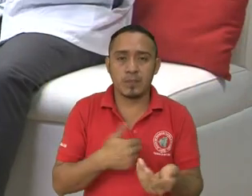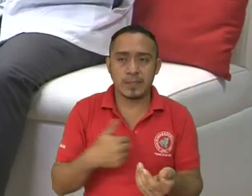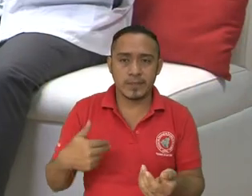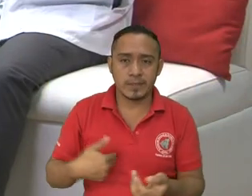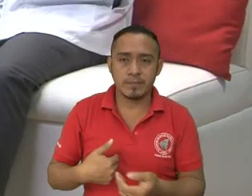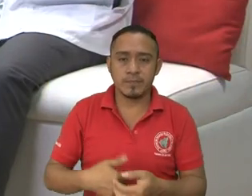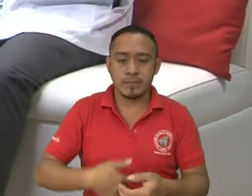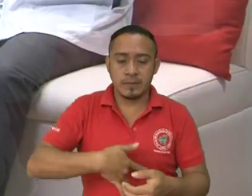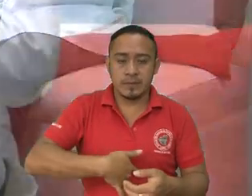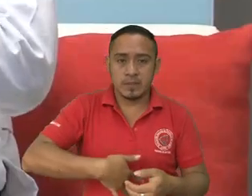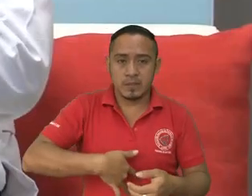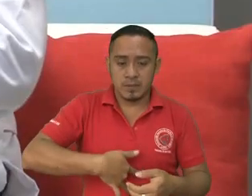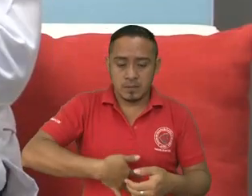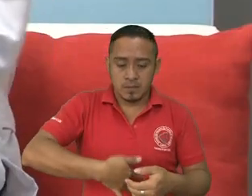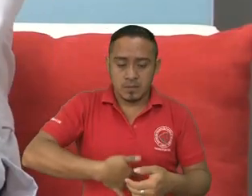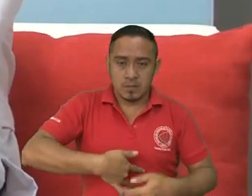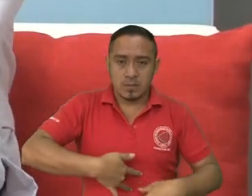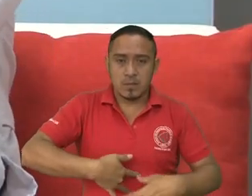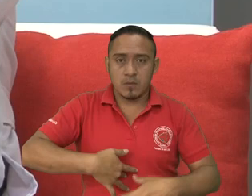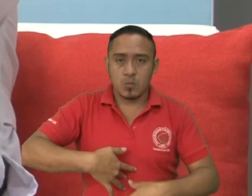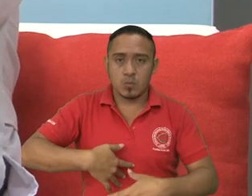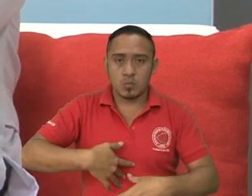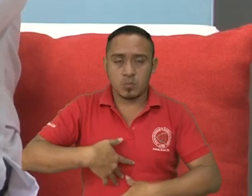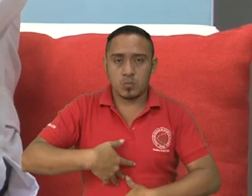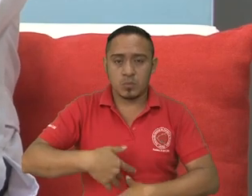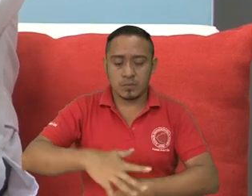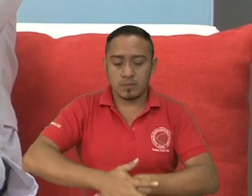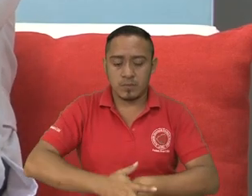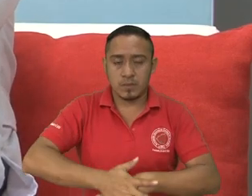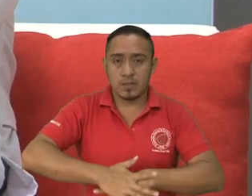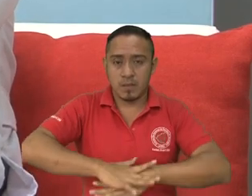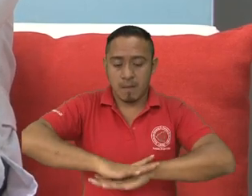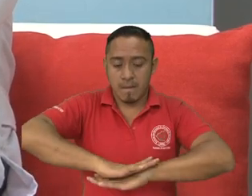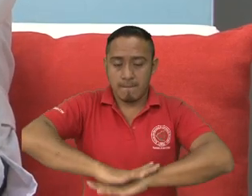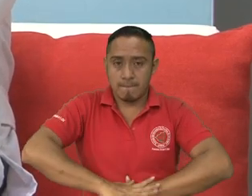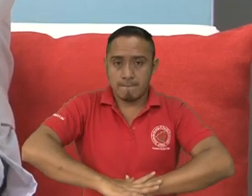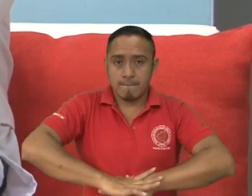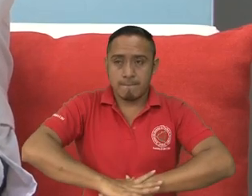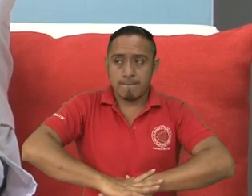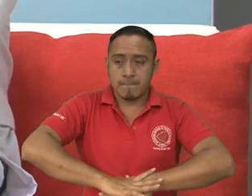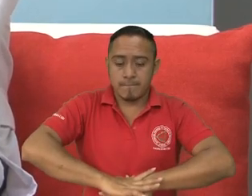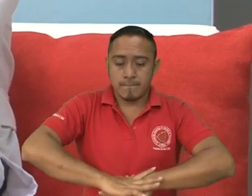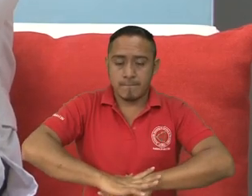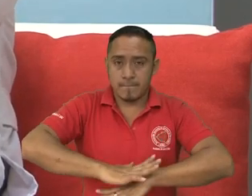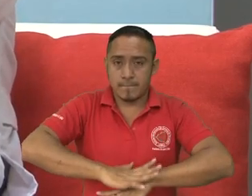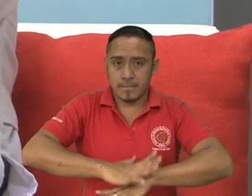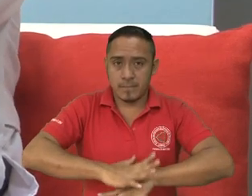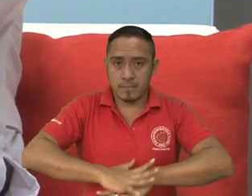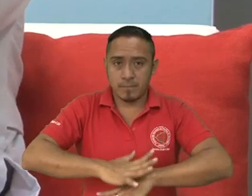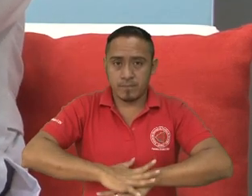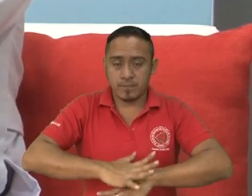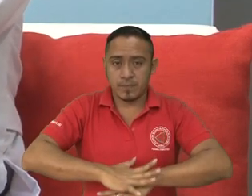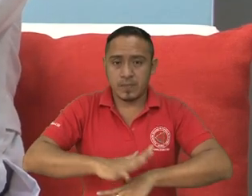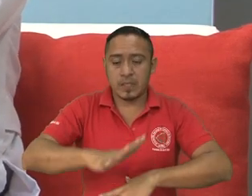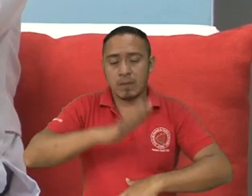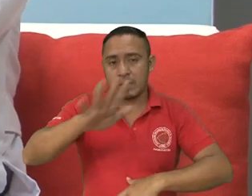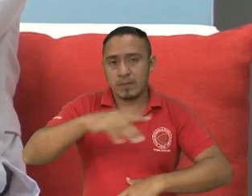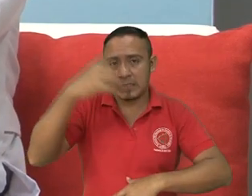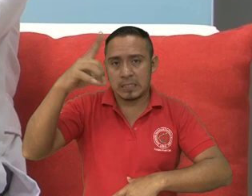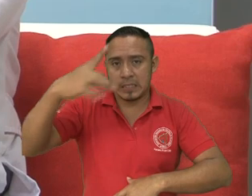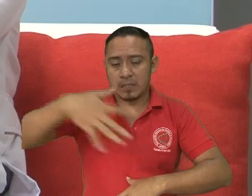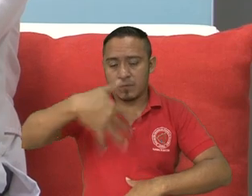el esternón, colocando una mano encima de la otra. La mano derecha va sobre el pecho y la izquierda va